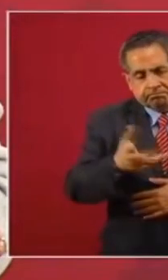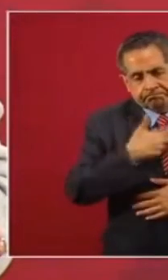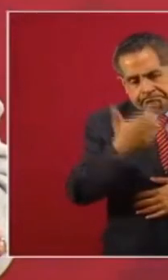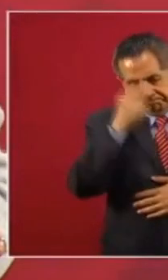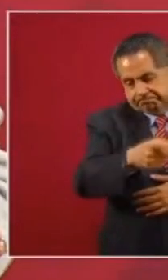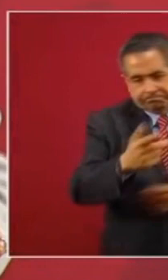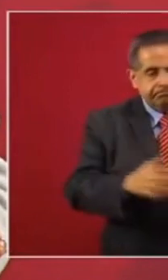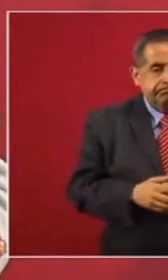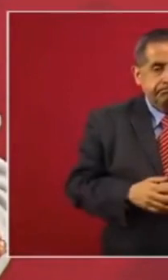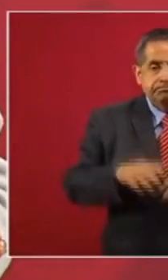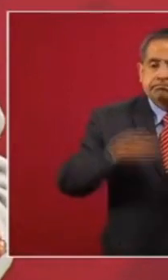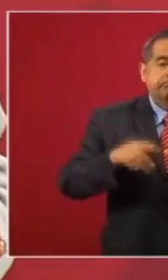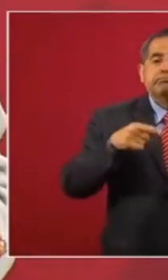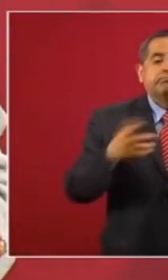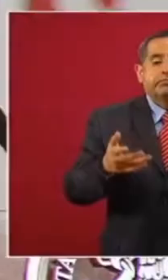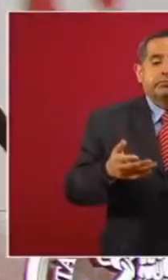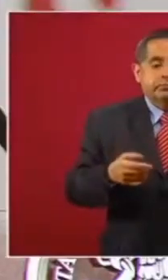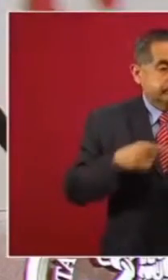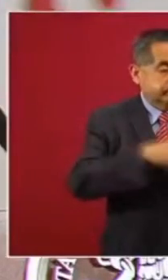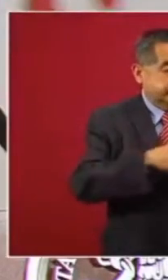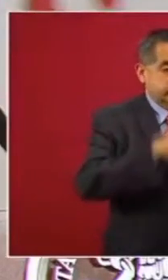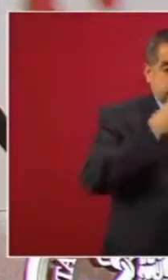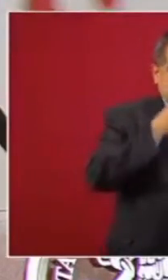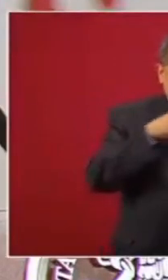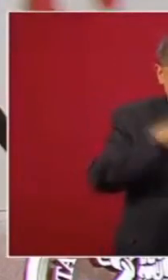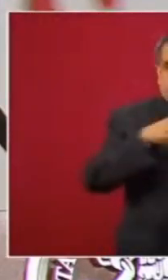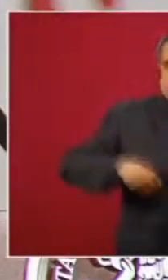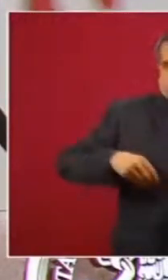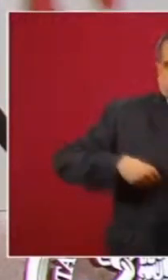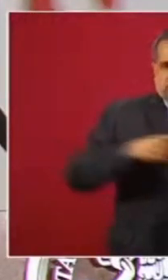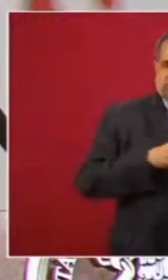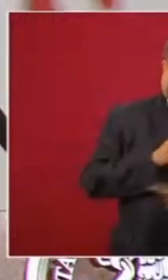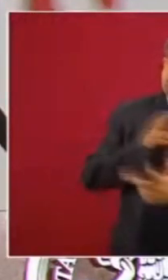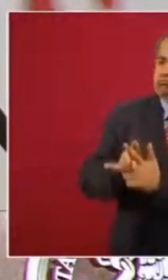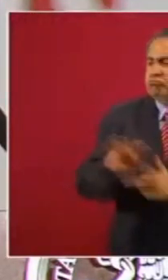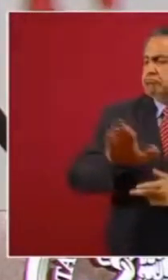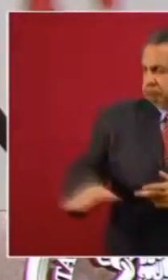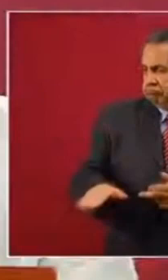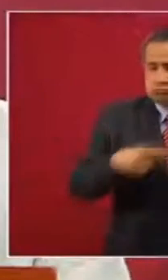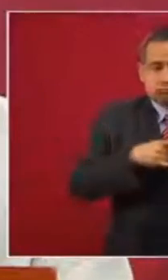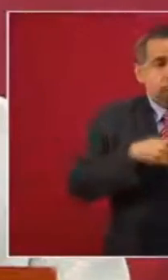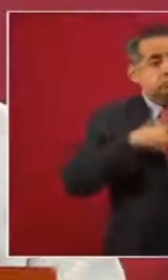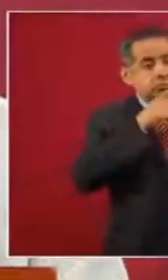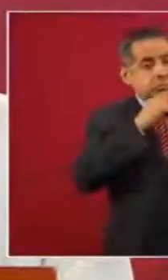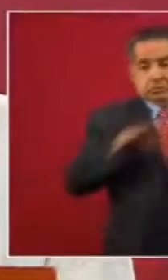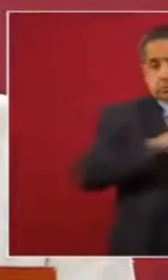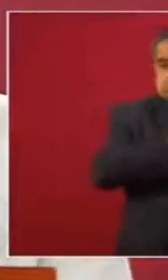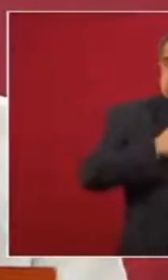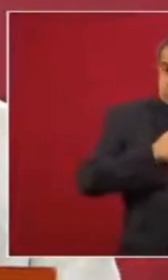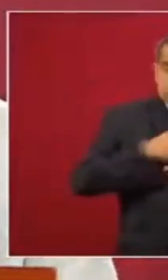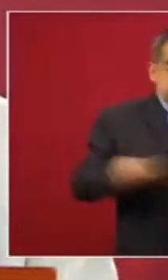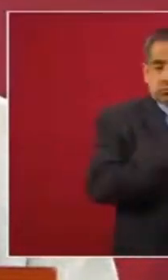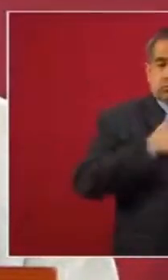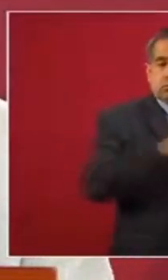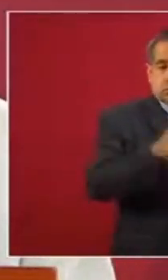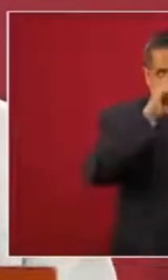razón, porque muchas veces el victimario, quien cometió el delito de feminicidio, sus padres son los primeros que tienen el